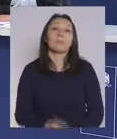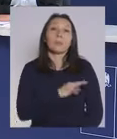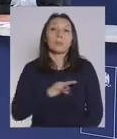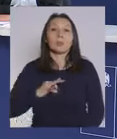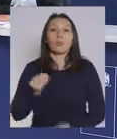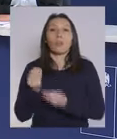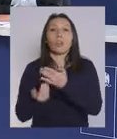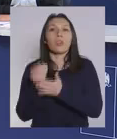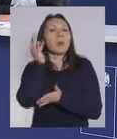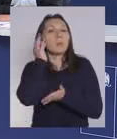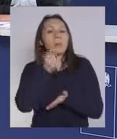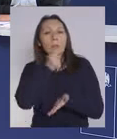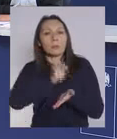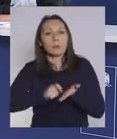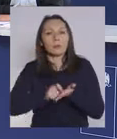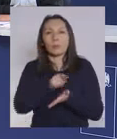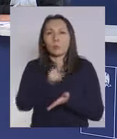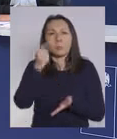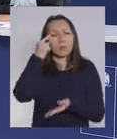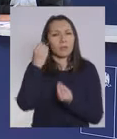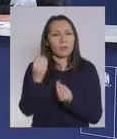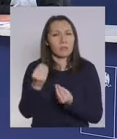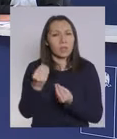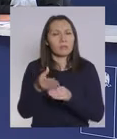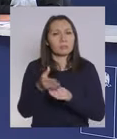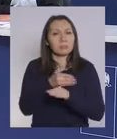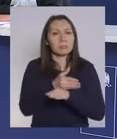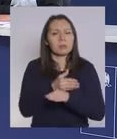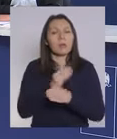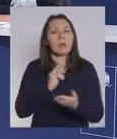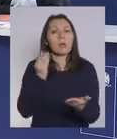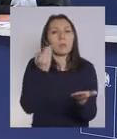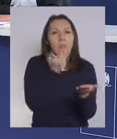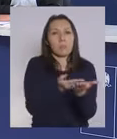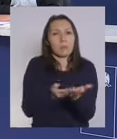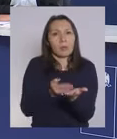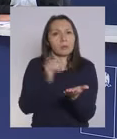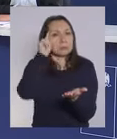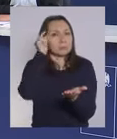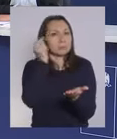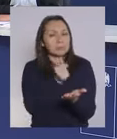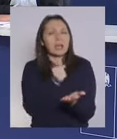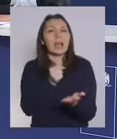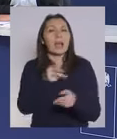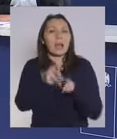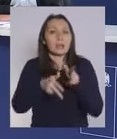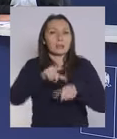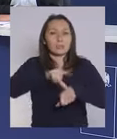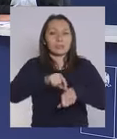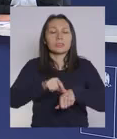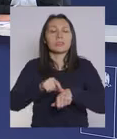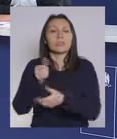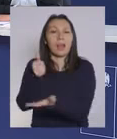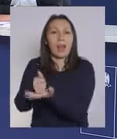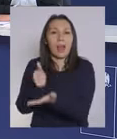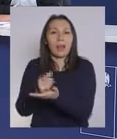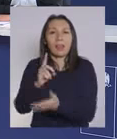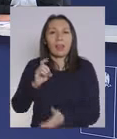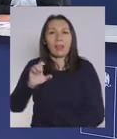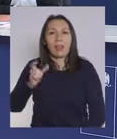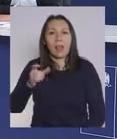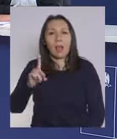Ministro, buenos días. ¿Considera oportuna la propuesta del alcalde de Estación Central, Rodrigo Delgado, en cuanto a fijar nuevos